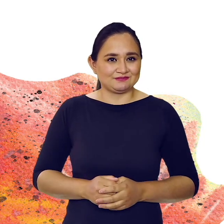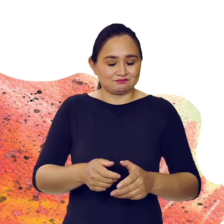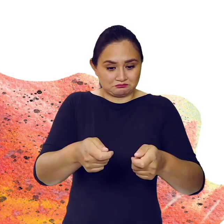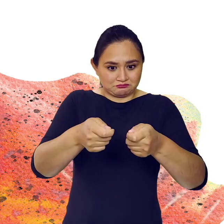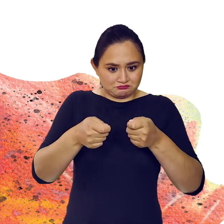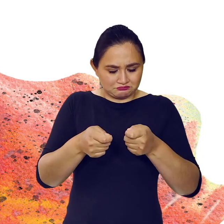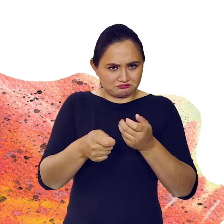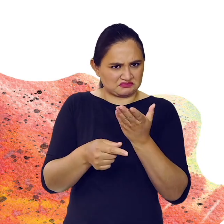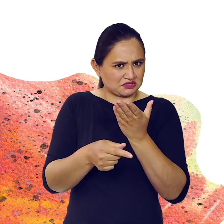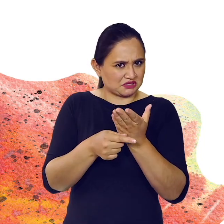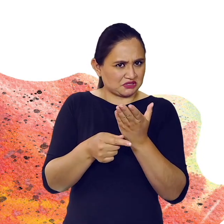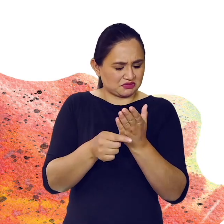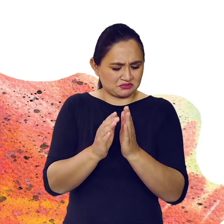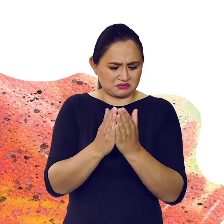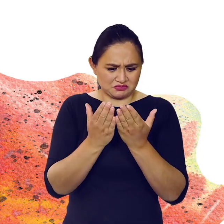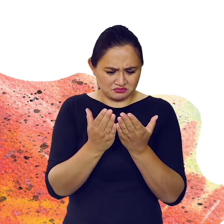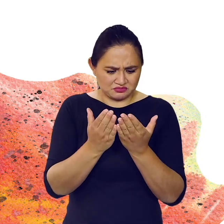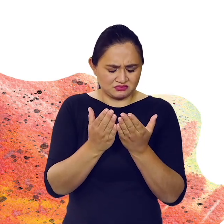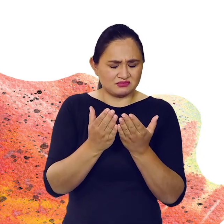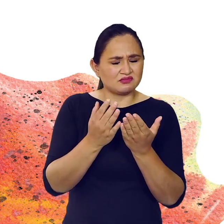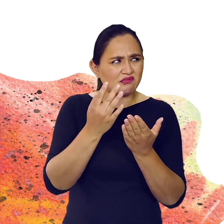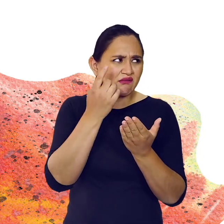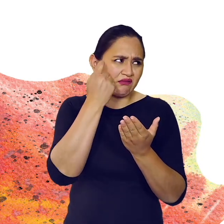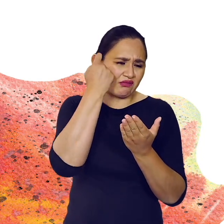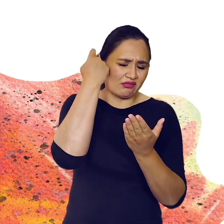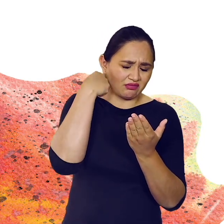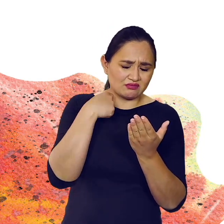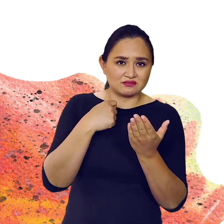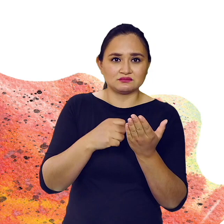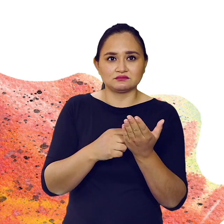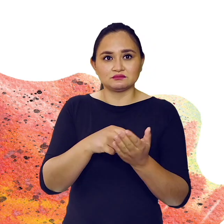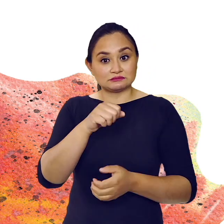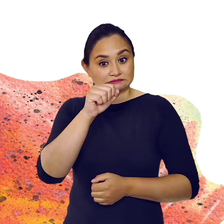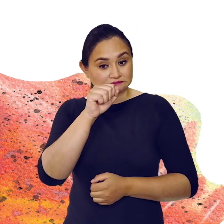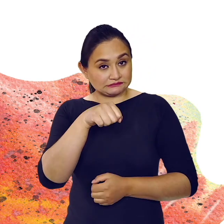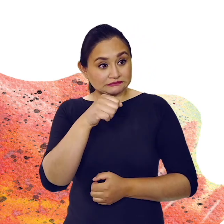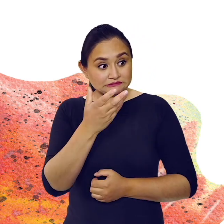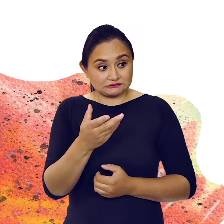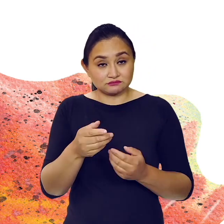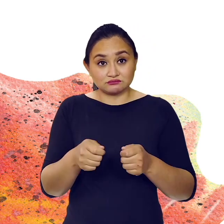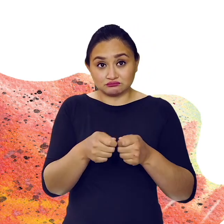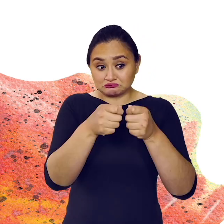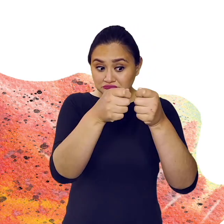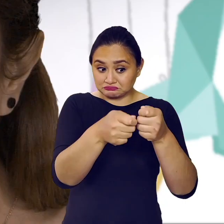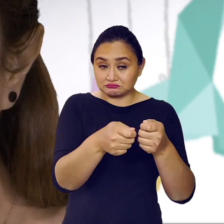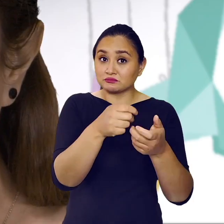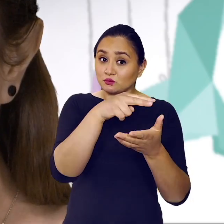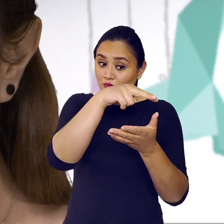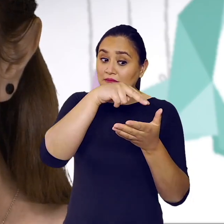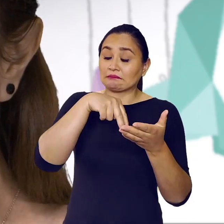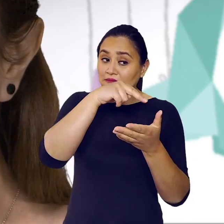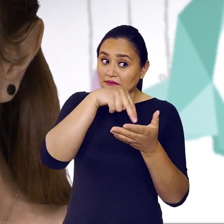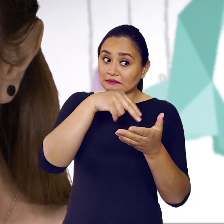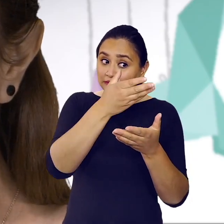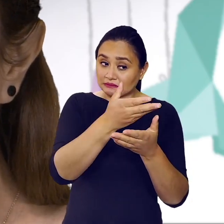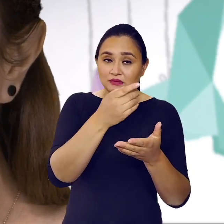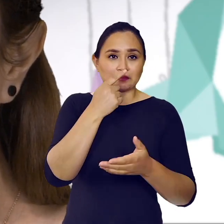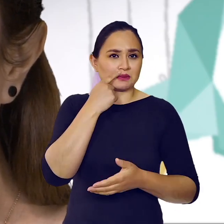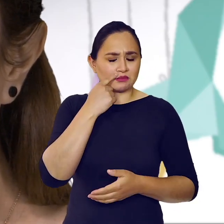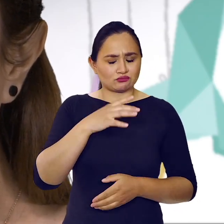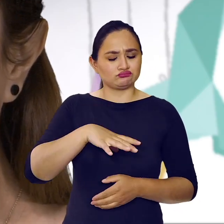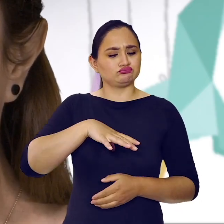¿Un libro?, preguntó Bruno decepcionado al abrir su regalo. Sí, es para que te entretengas, dijo su